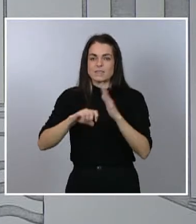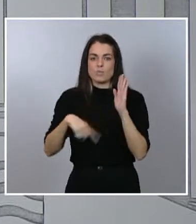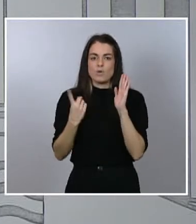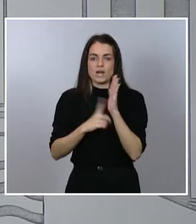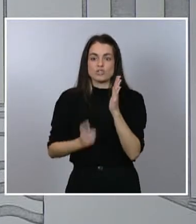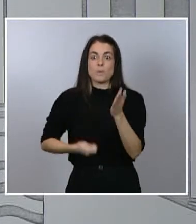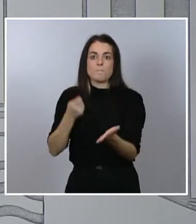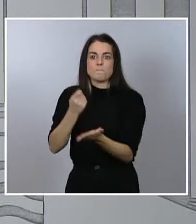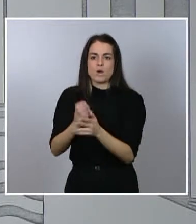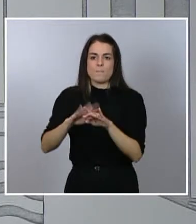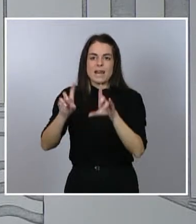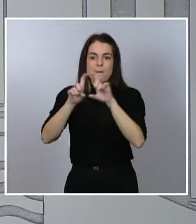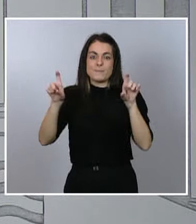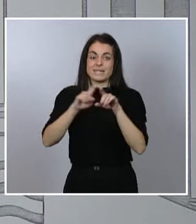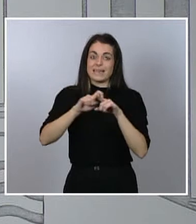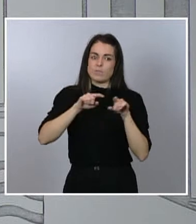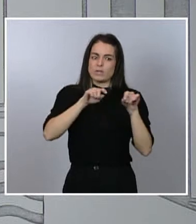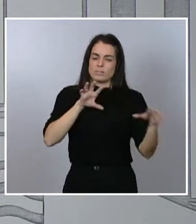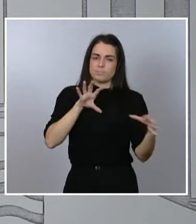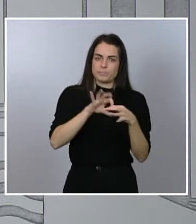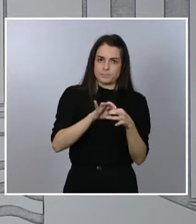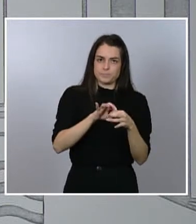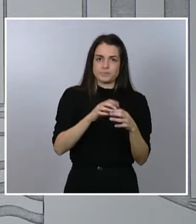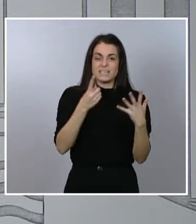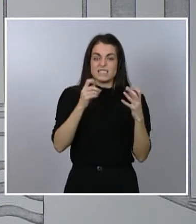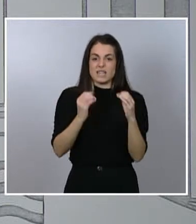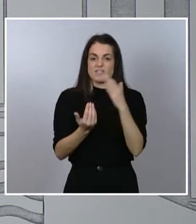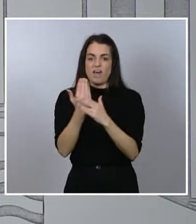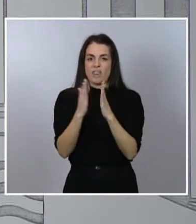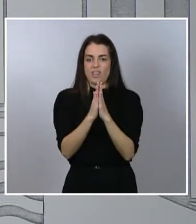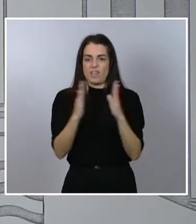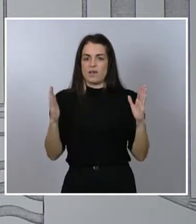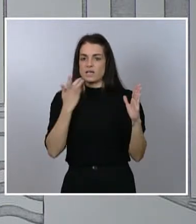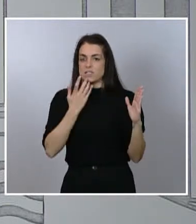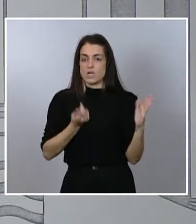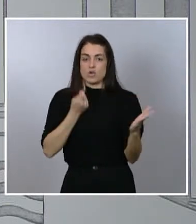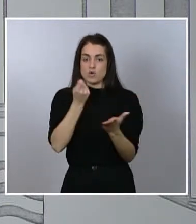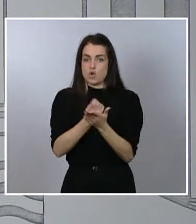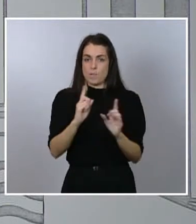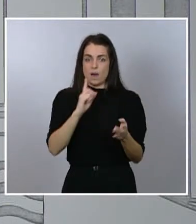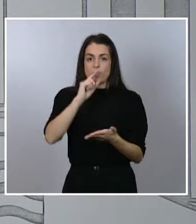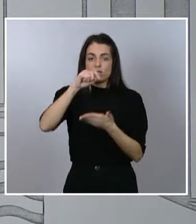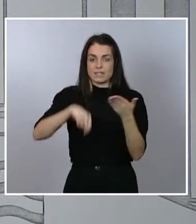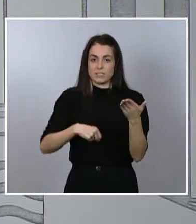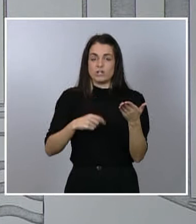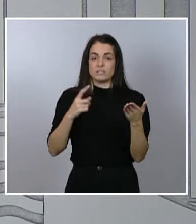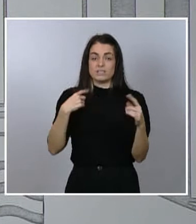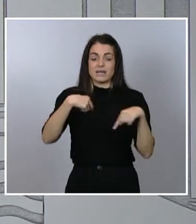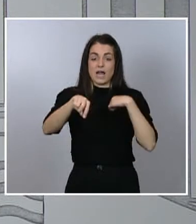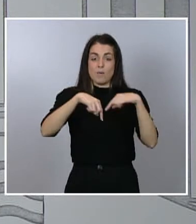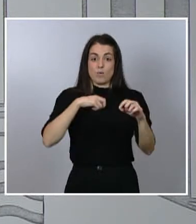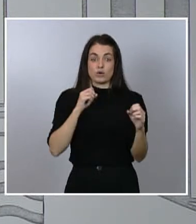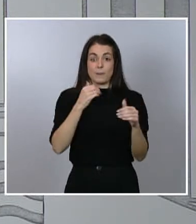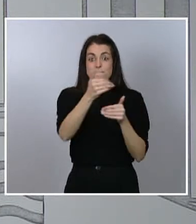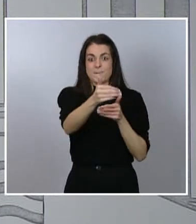empresas, que se constituye en 60 días en los contratos, insisto, de transporte de mercancía por carretera en